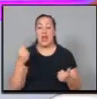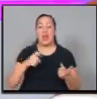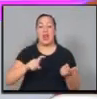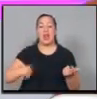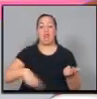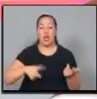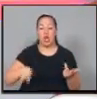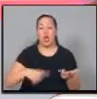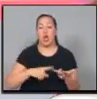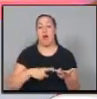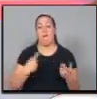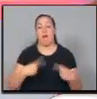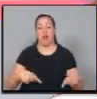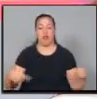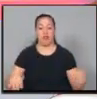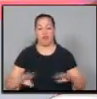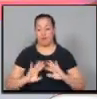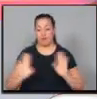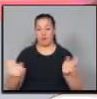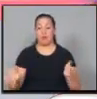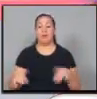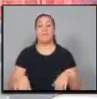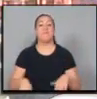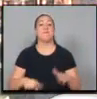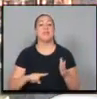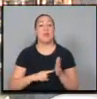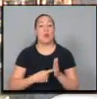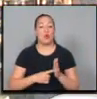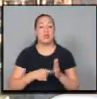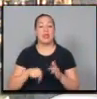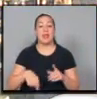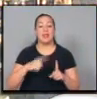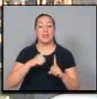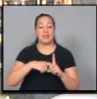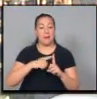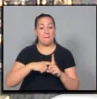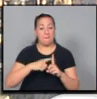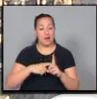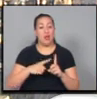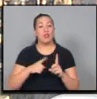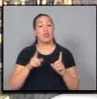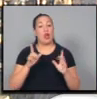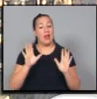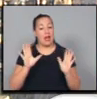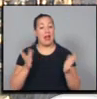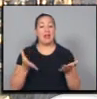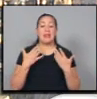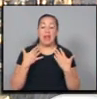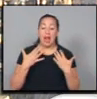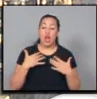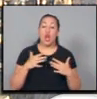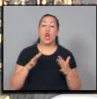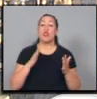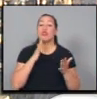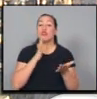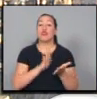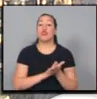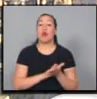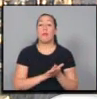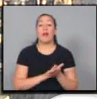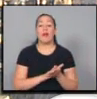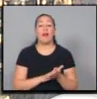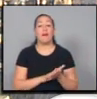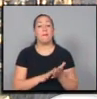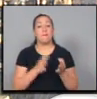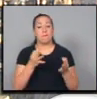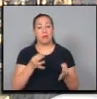Productos de electrónica y demás. Bueno, ahí está la ciudad de Buenos Aires con una temperatura que va tomando color, va tomando calor, con respecto a lo que podemos esperar